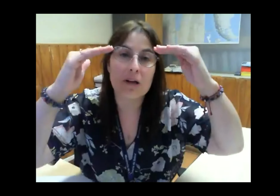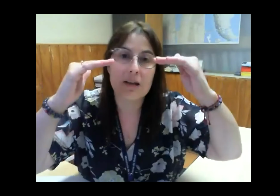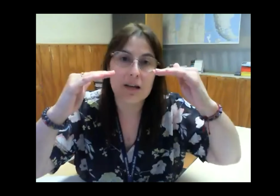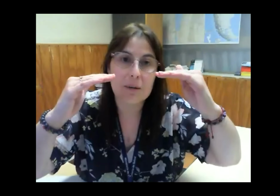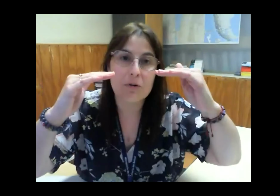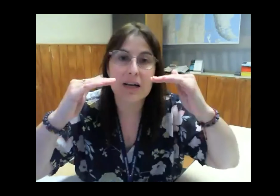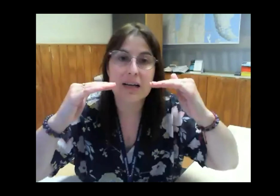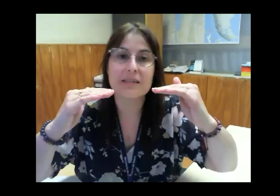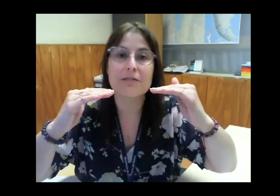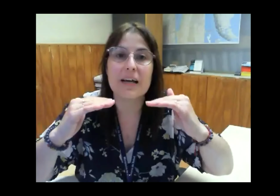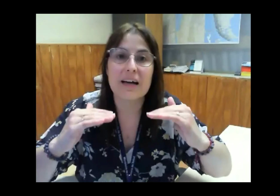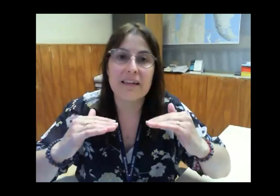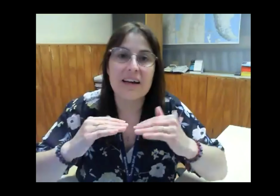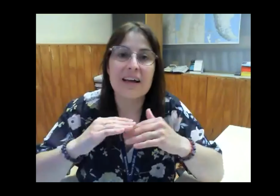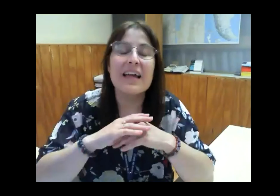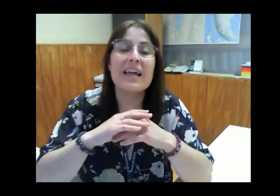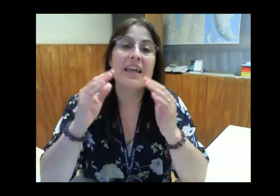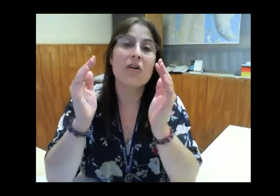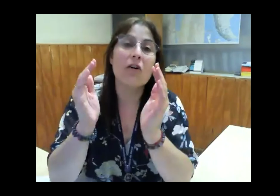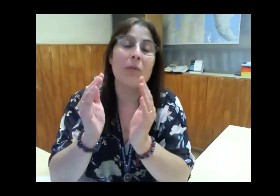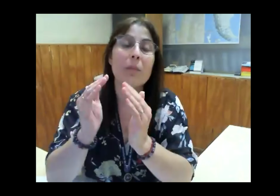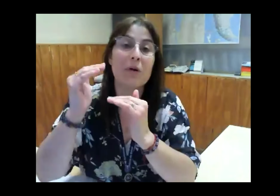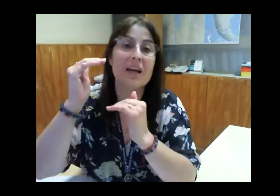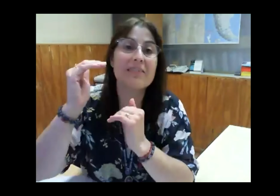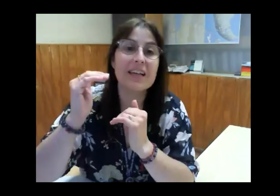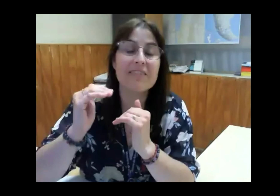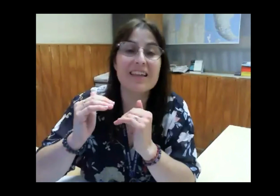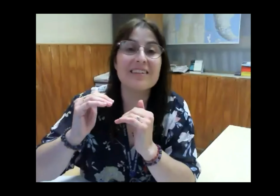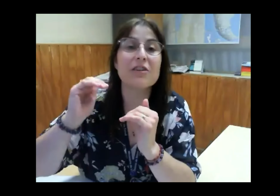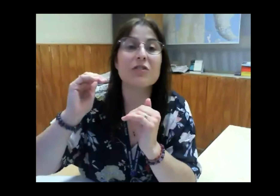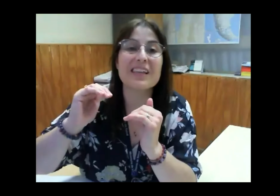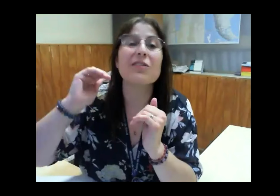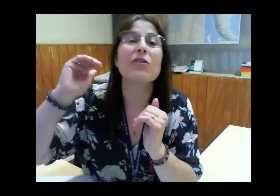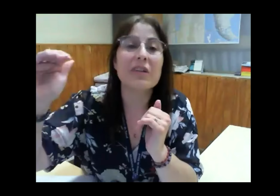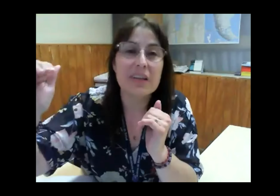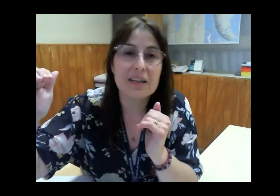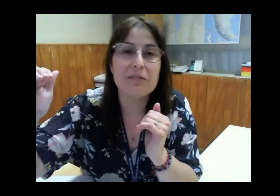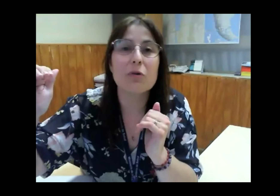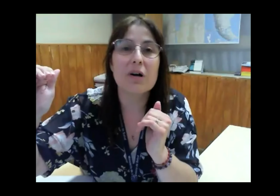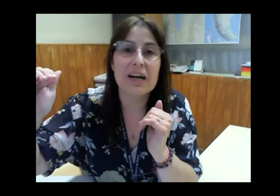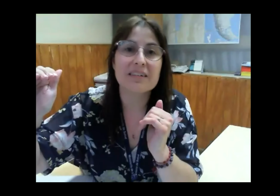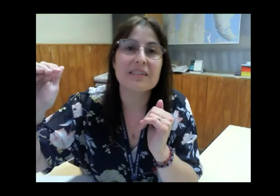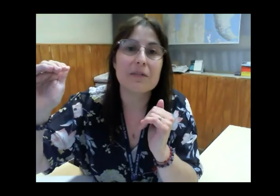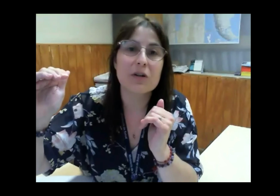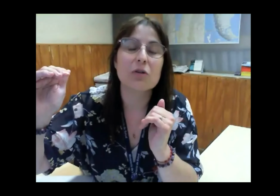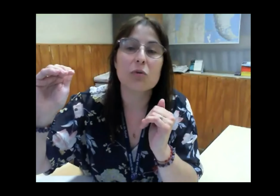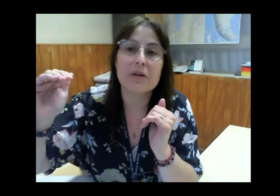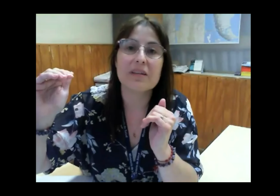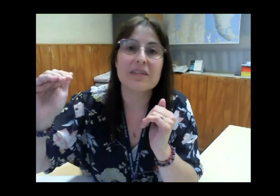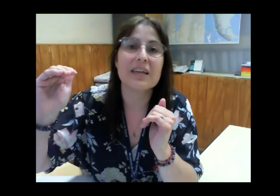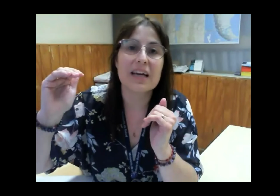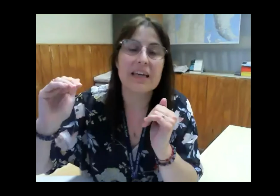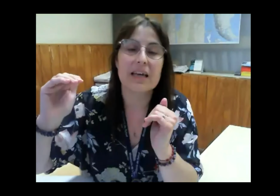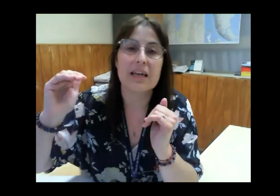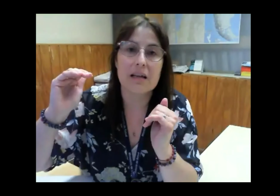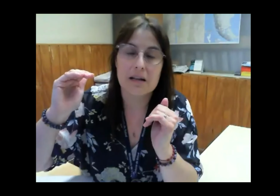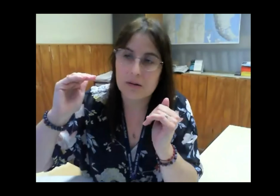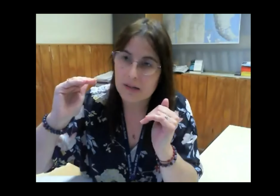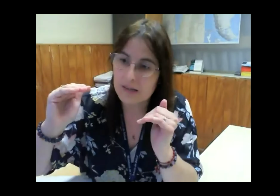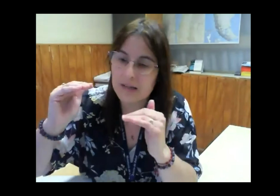tienen, digamos, clasificada, y cómo por el nivel de evidencia yo sé dónde debo buscar. Si veo que tú me dices que